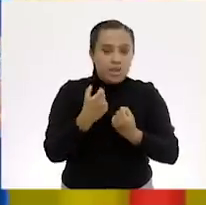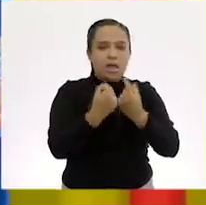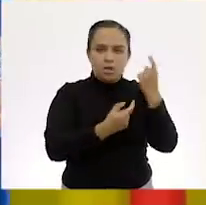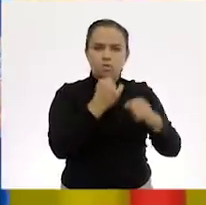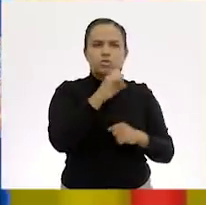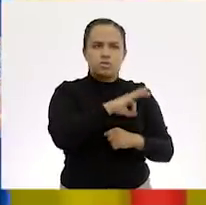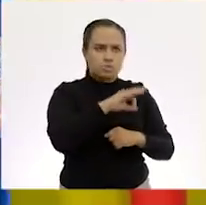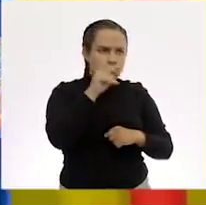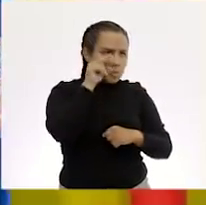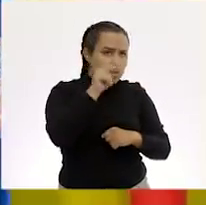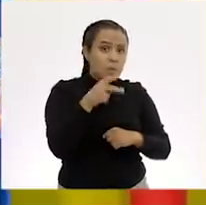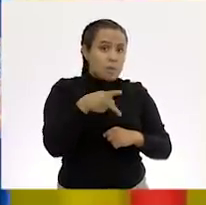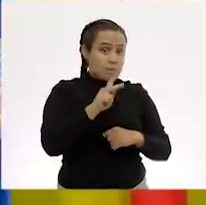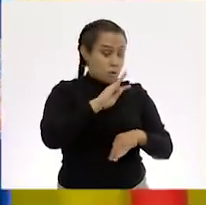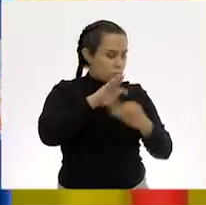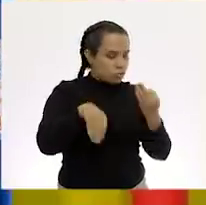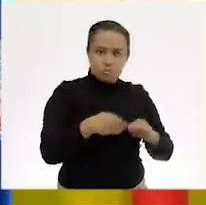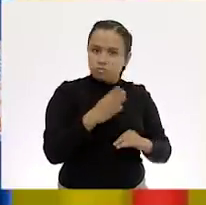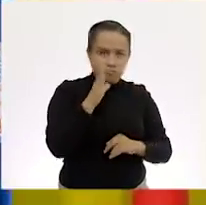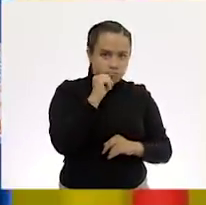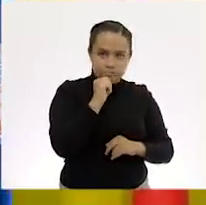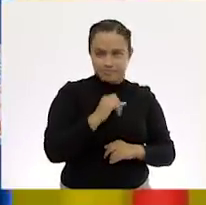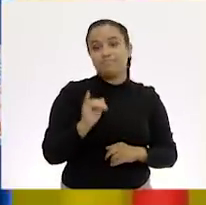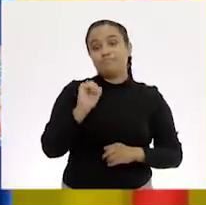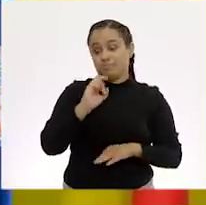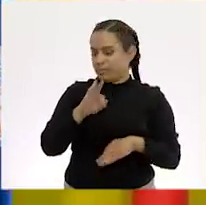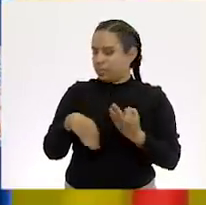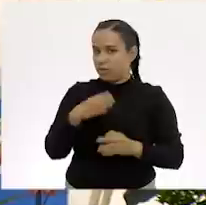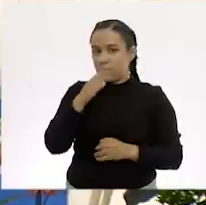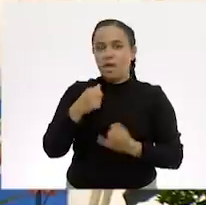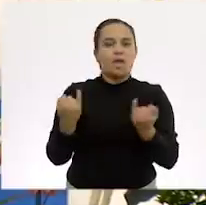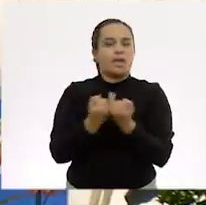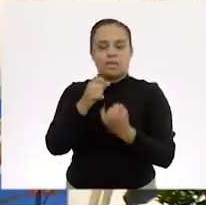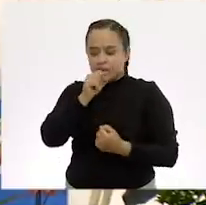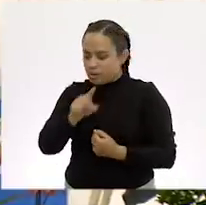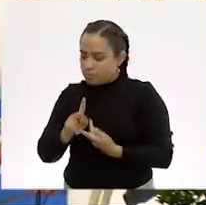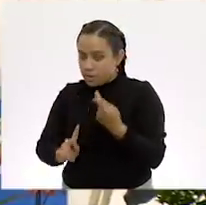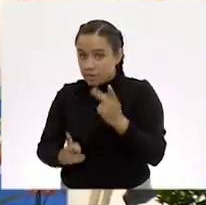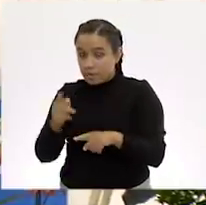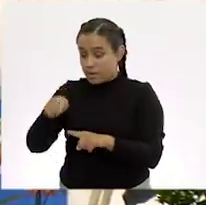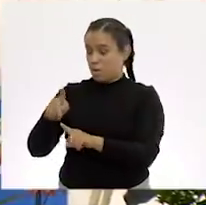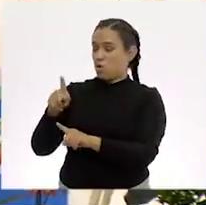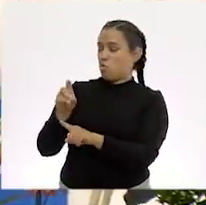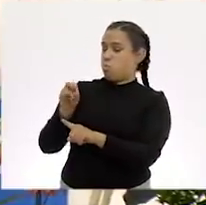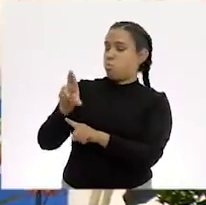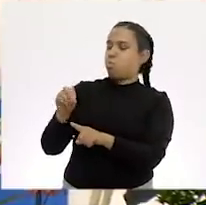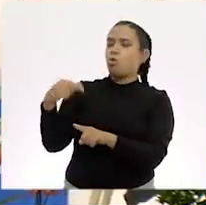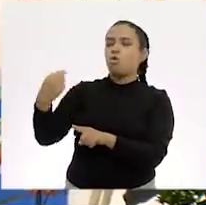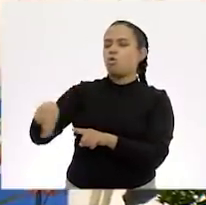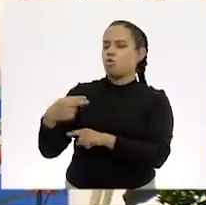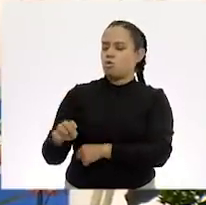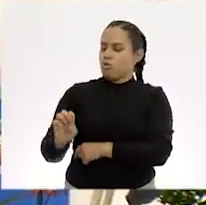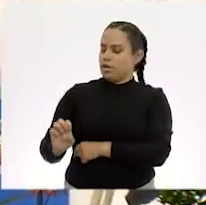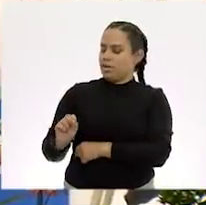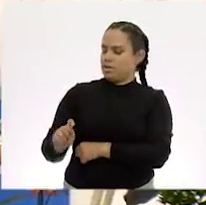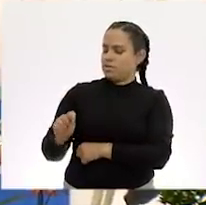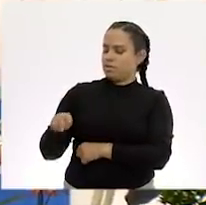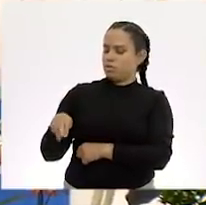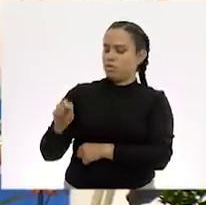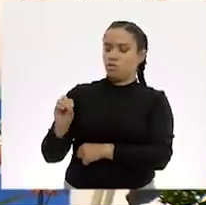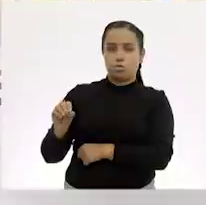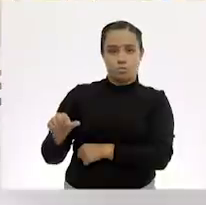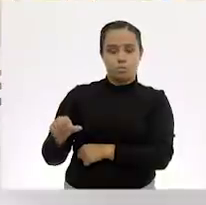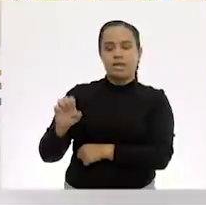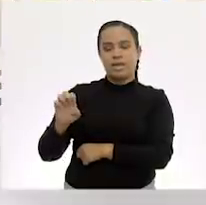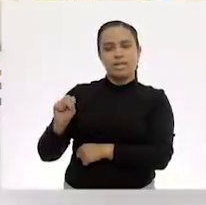pero tienes razón, no todos. No todos. Pues así las plantas, pero estos poros se llaman estomas. Entonces, el